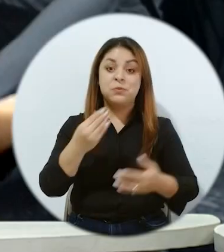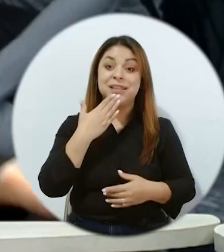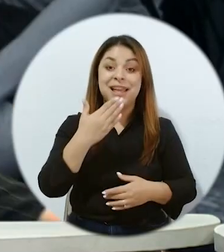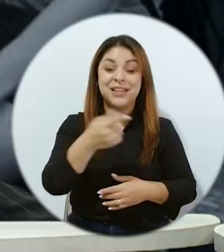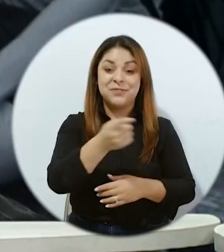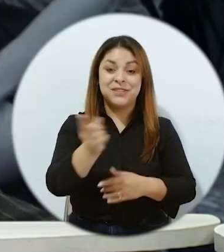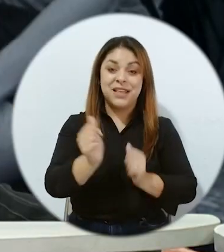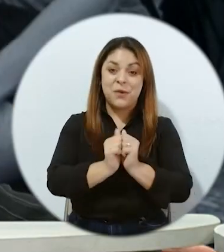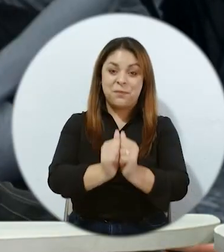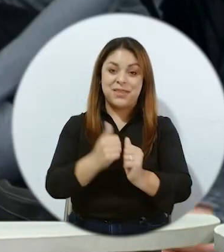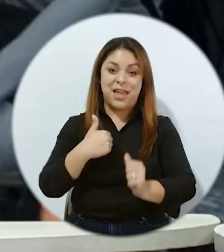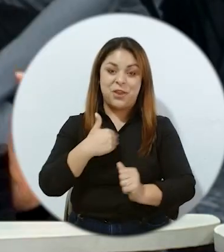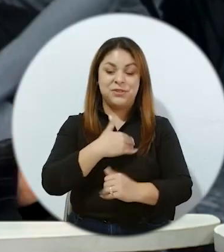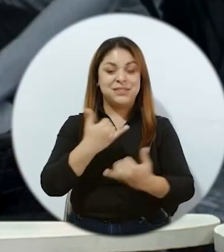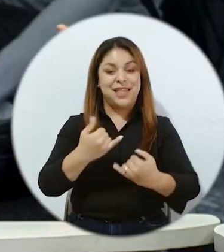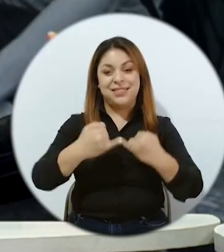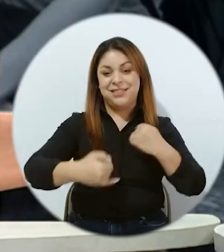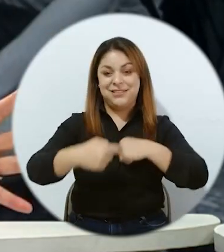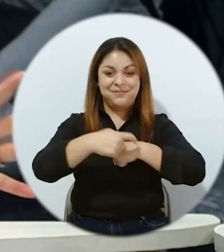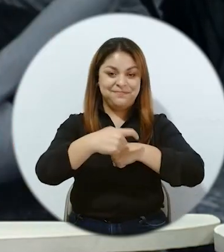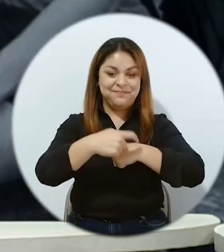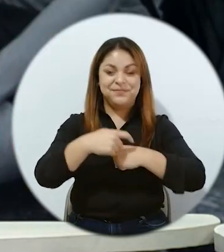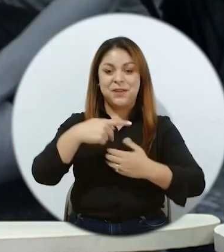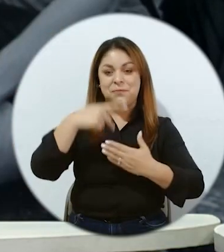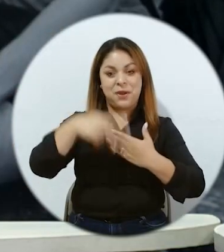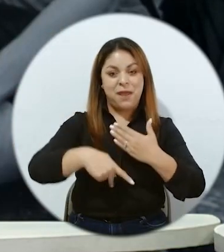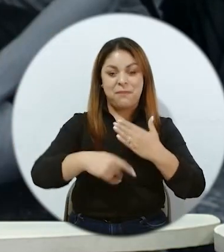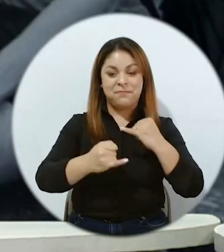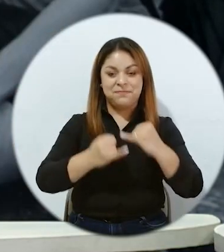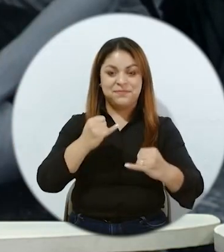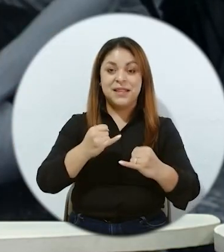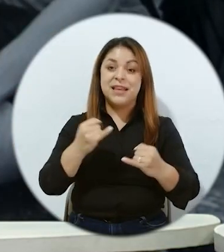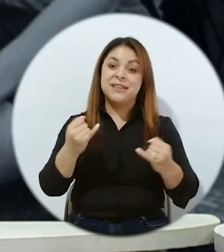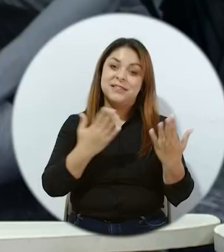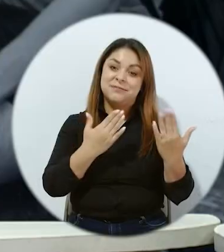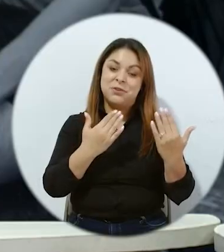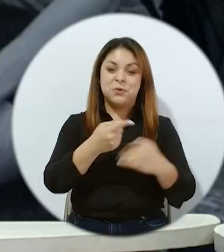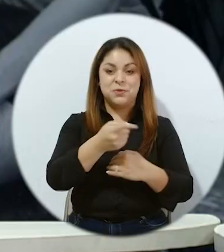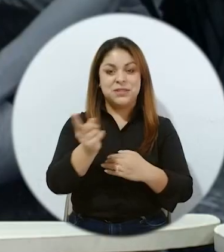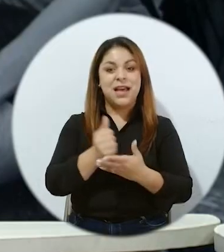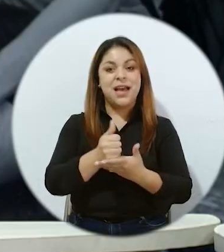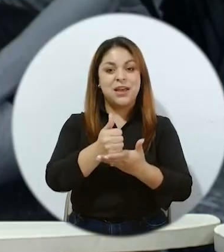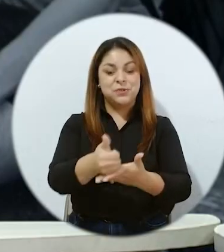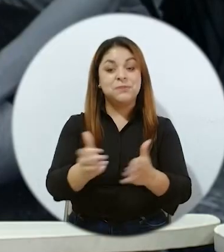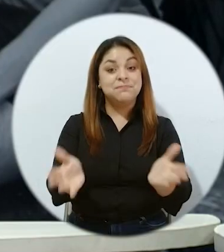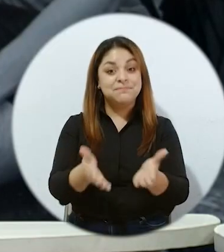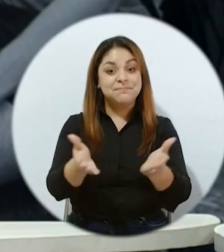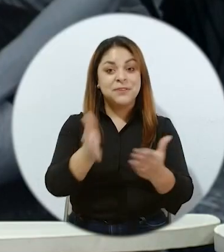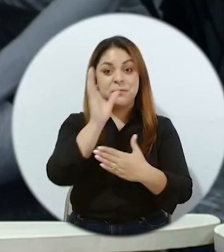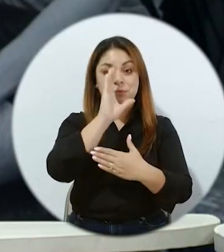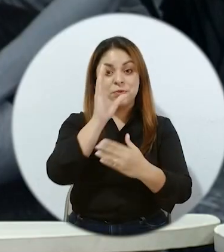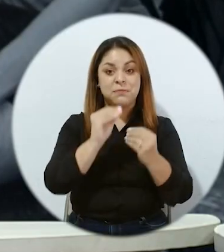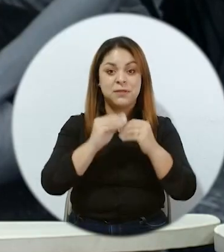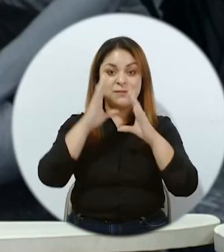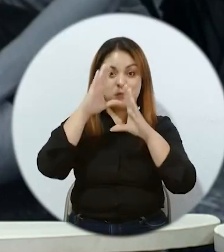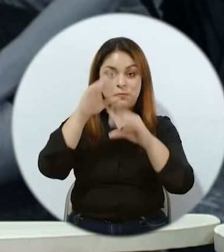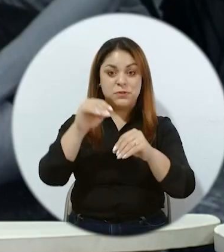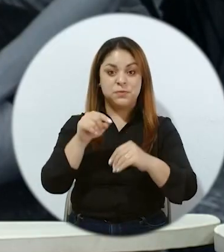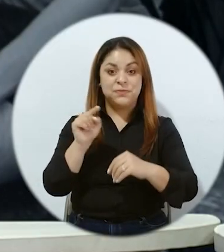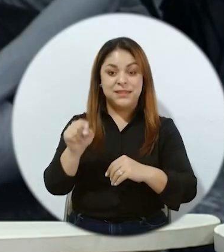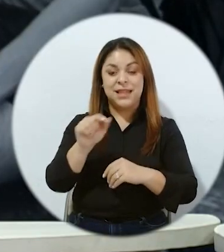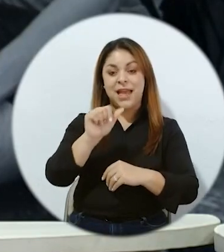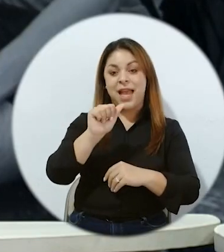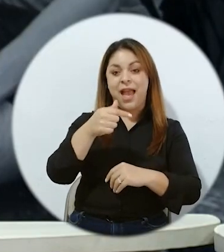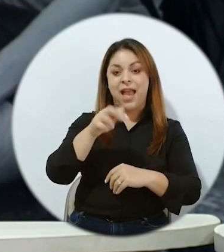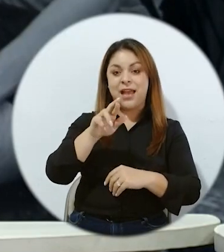Muchas gracias a ustedes por acompañarnos, se nos acabó el programa, pero esperamos que este sirva para motivarles a ustedes para buscar más información sobre